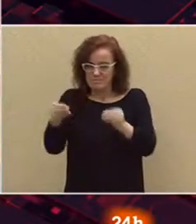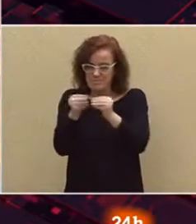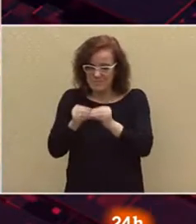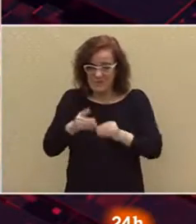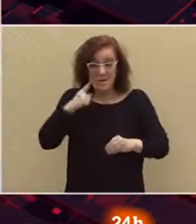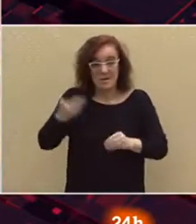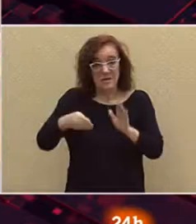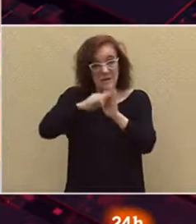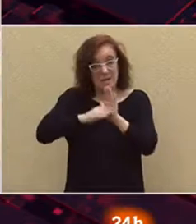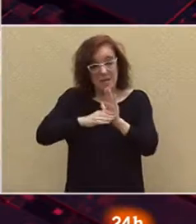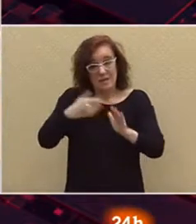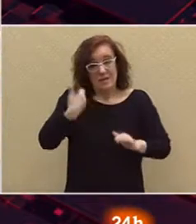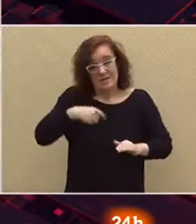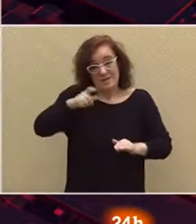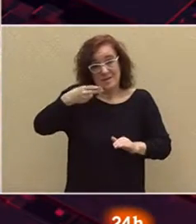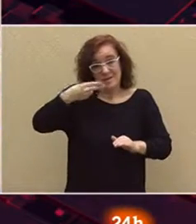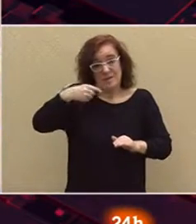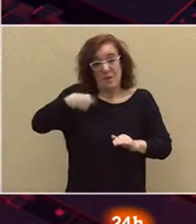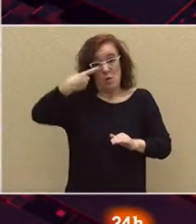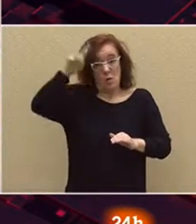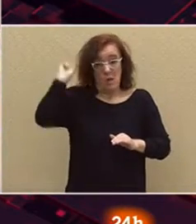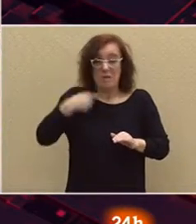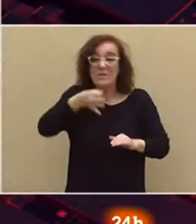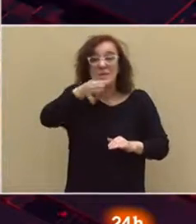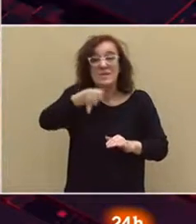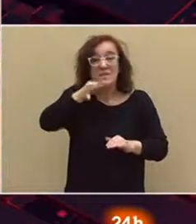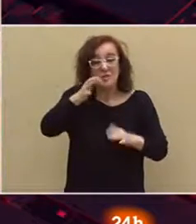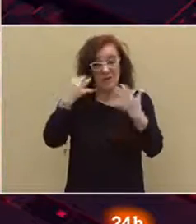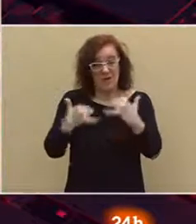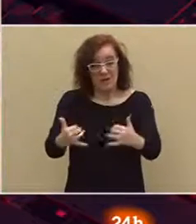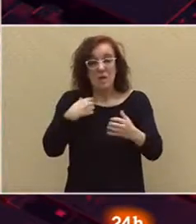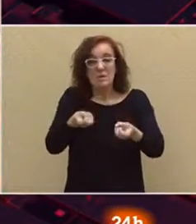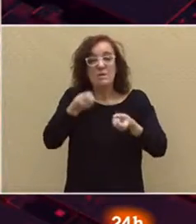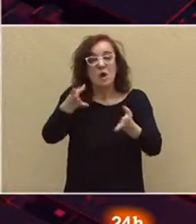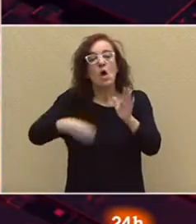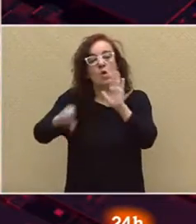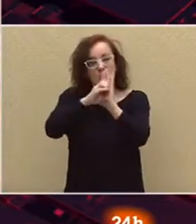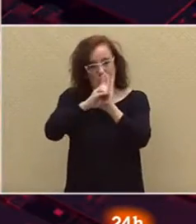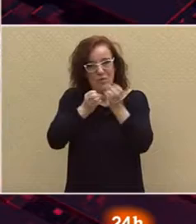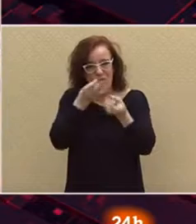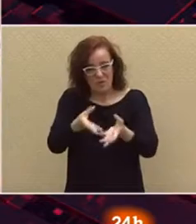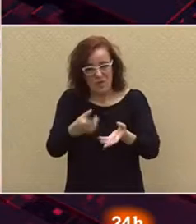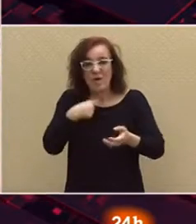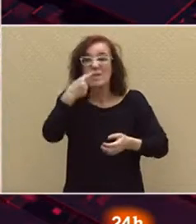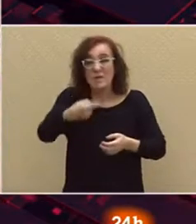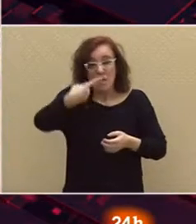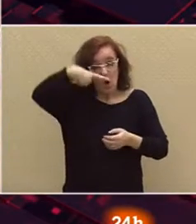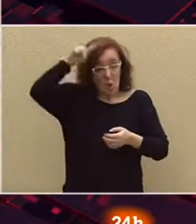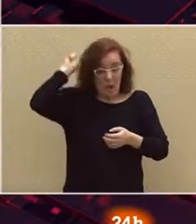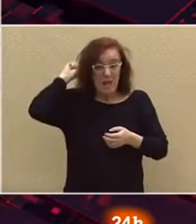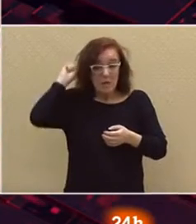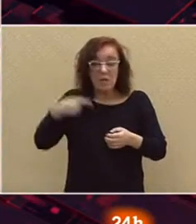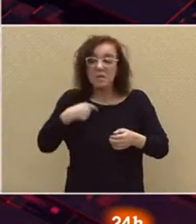Majestad el Rey Juan Carlos en su discurso ante las Cortes al promulgar nuestra Constitución. Dijo don Juan Carlos: si hemos acertado